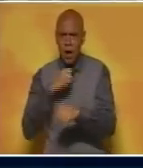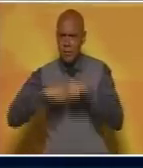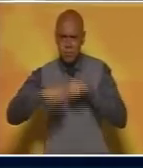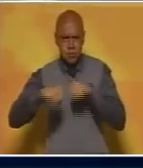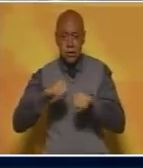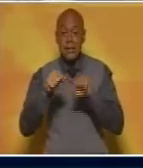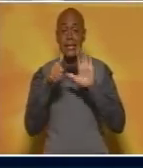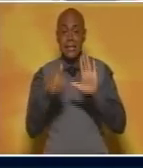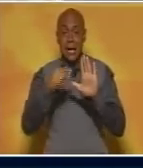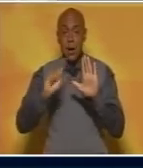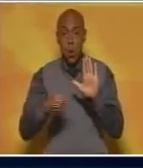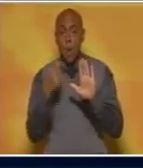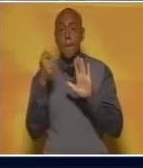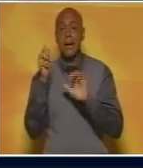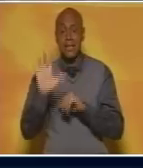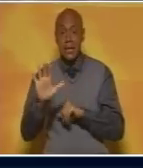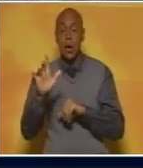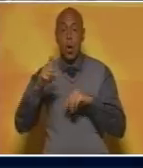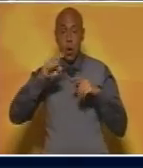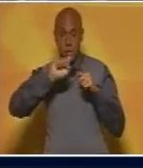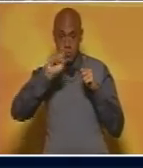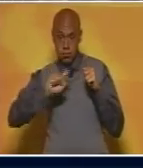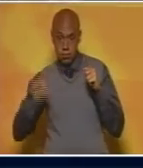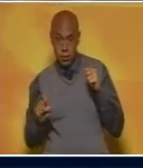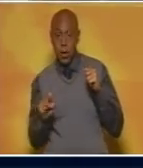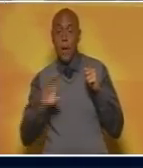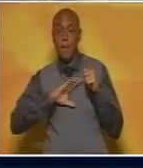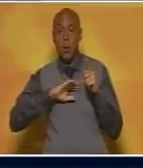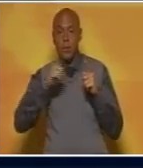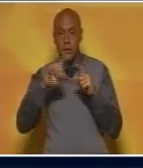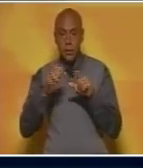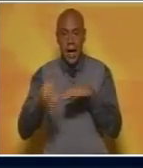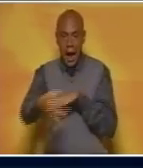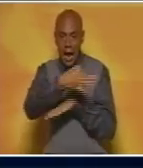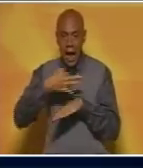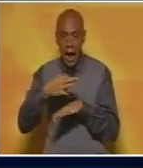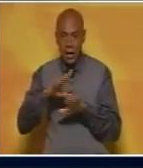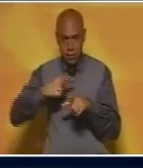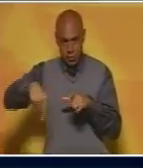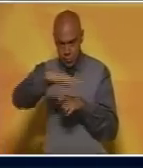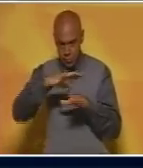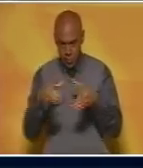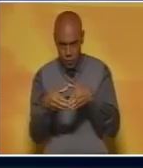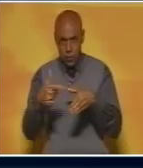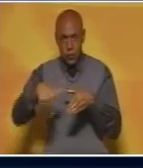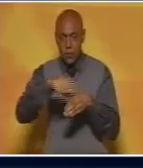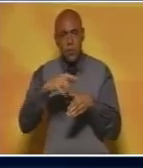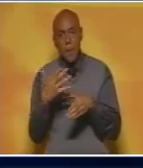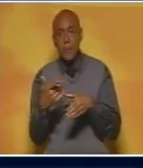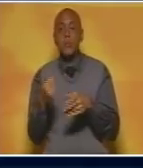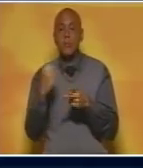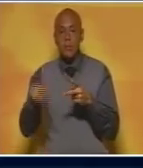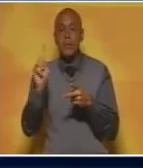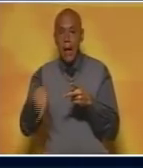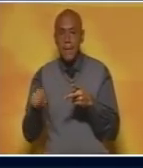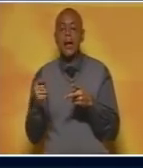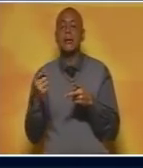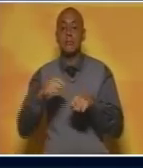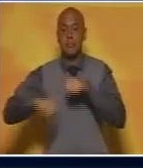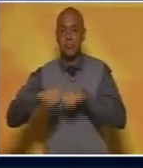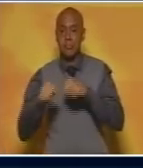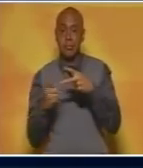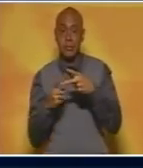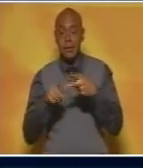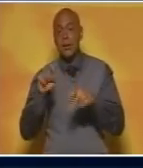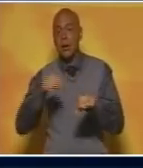6,5 que sacudió hoy la isla de Mindanao, en la misma zona donde Otro sismo de magnitud 6,6 dejó